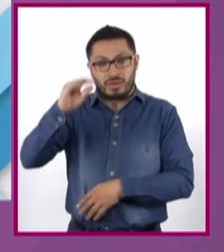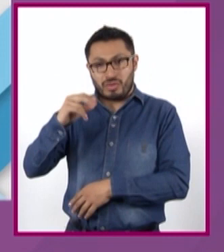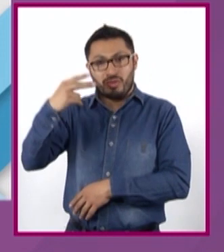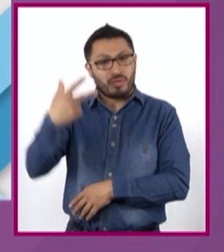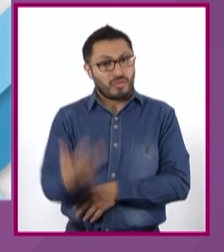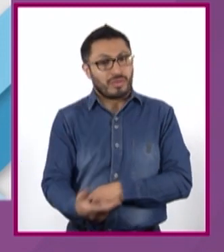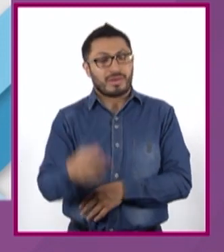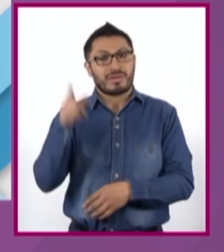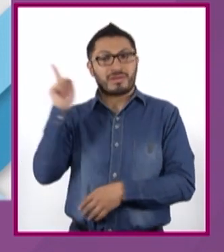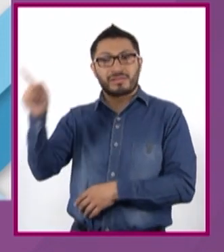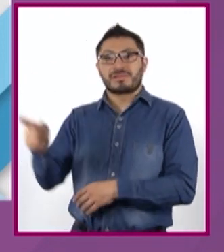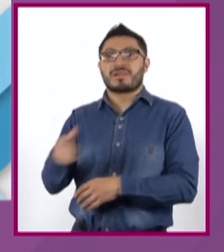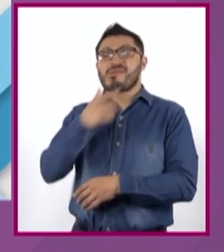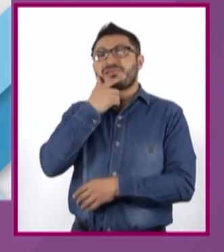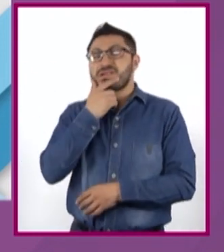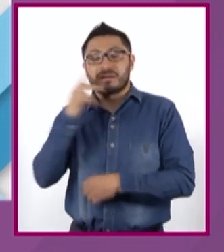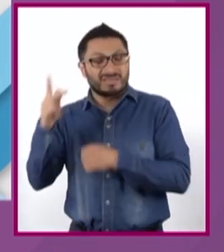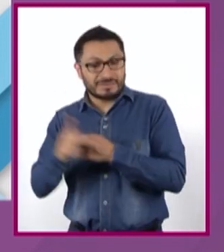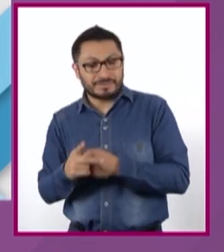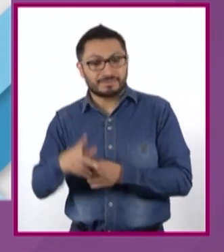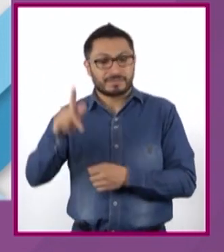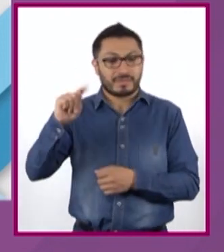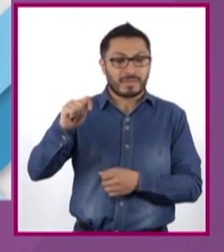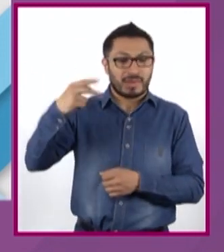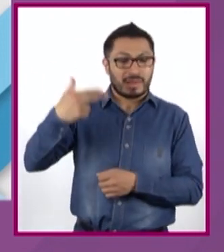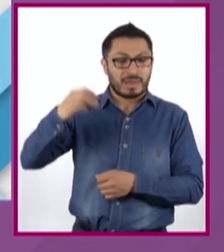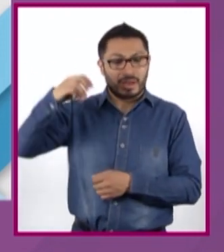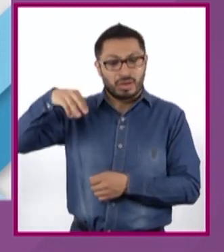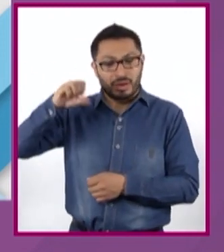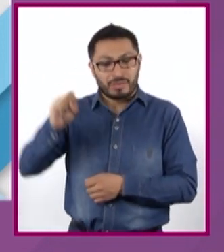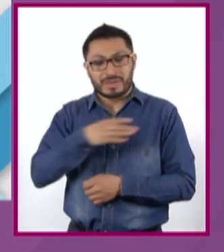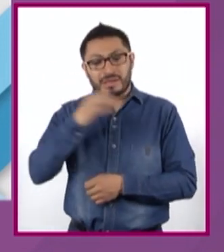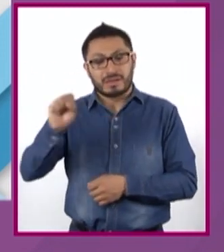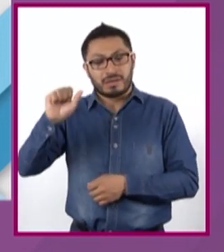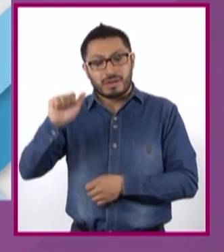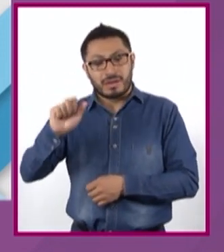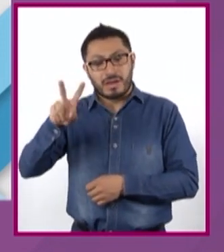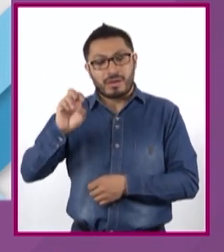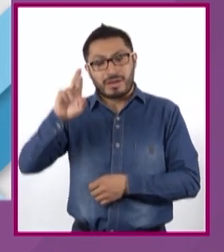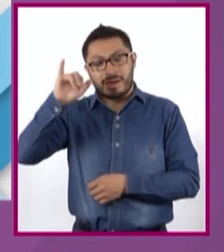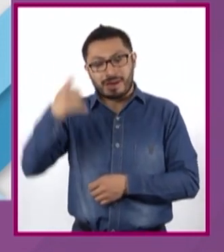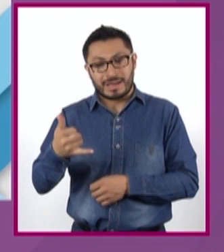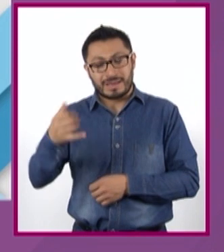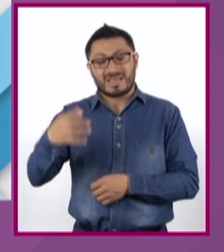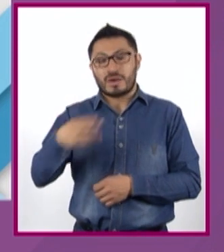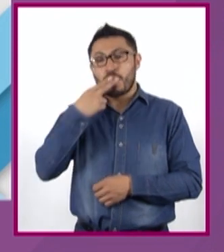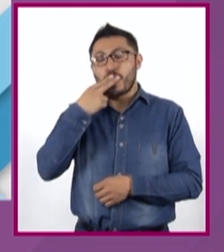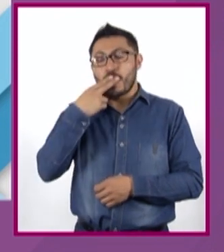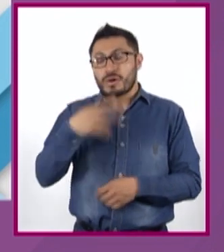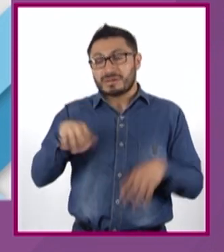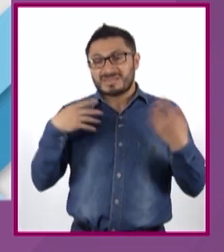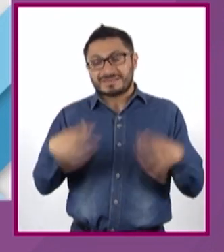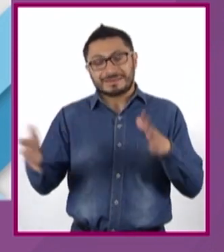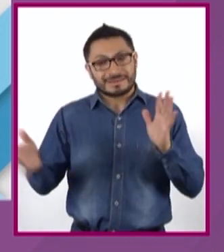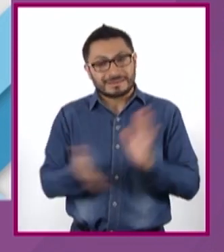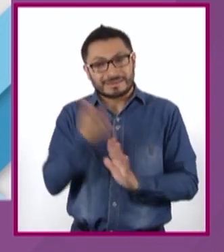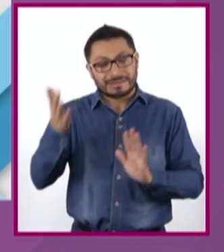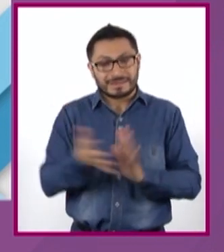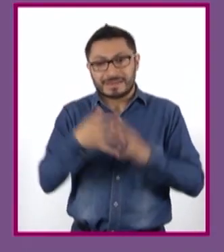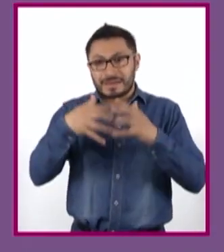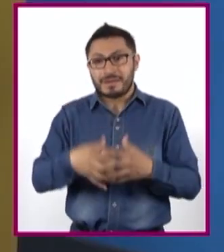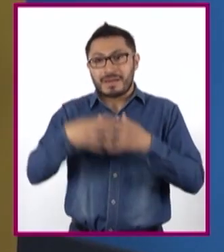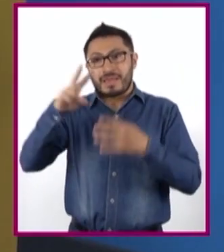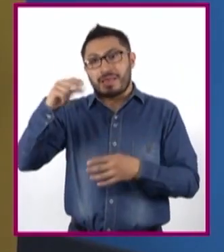1698, en Inglaterra, Thomas Savery diseñó una máquina de vapor para elevar el agua de unas